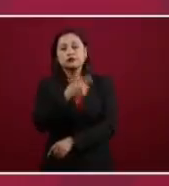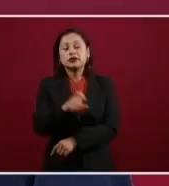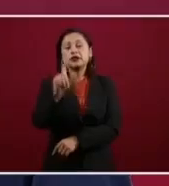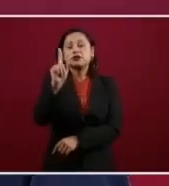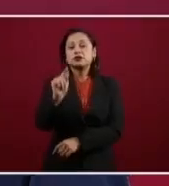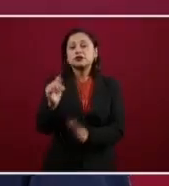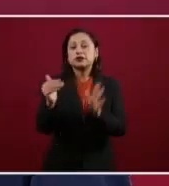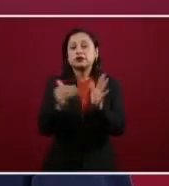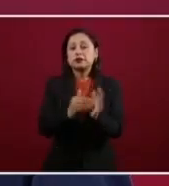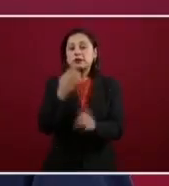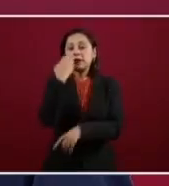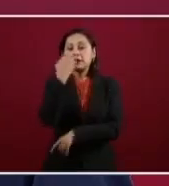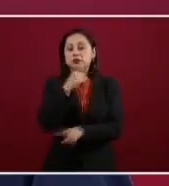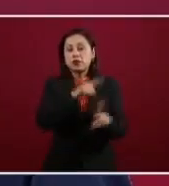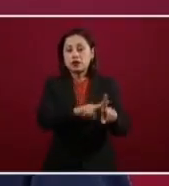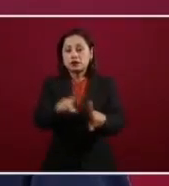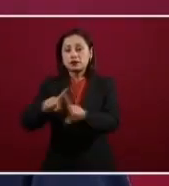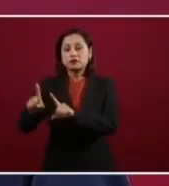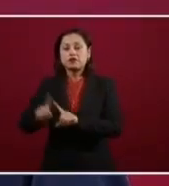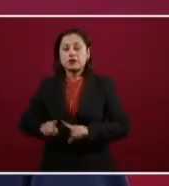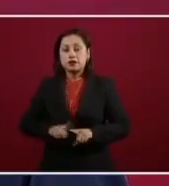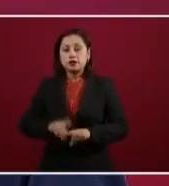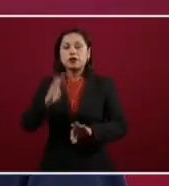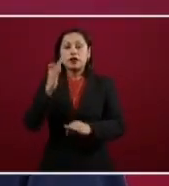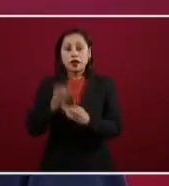se están haciendo asambleas